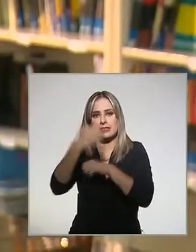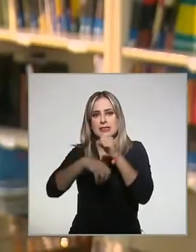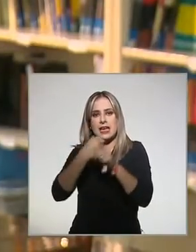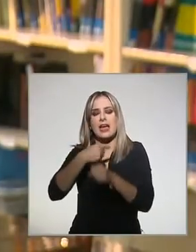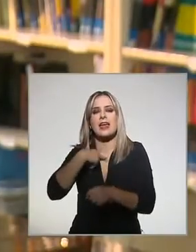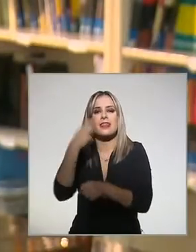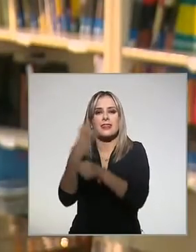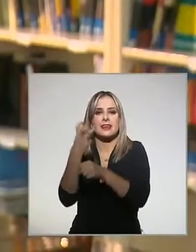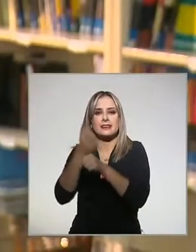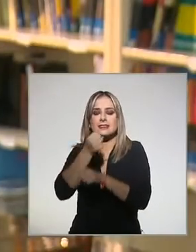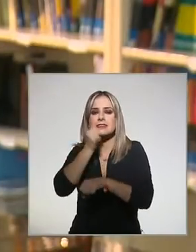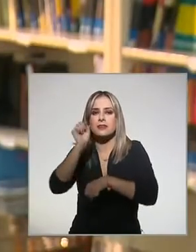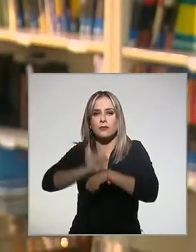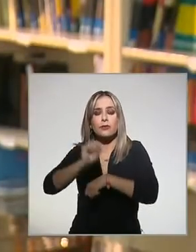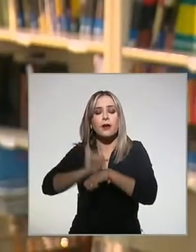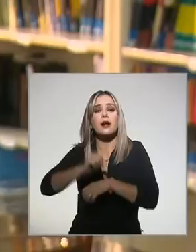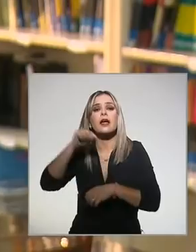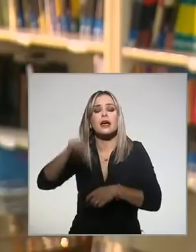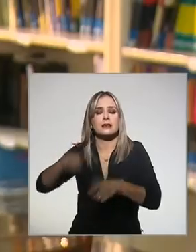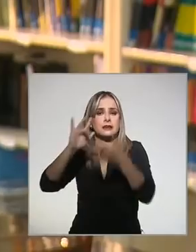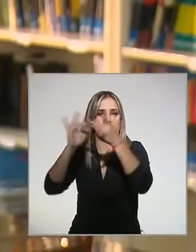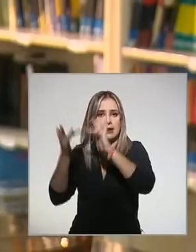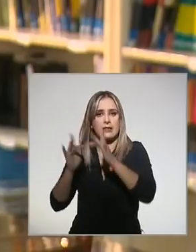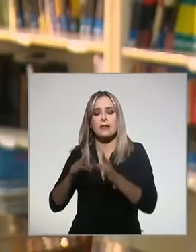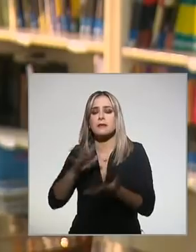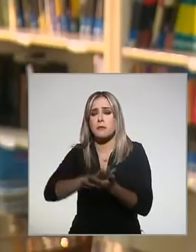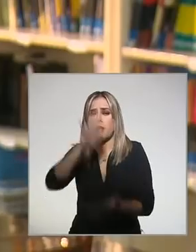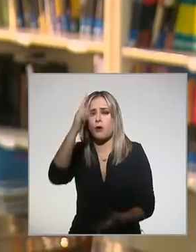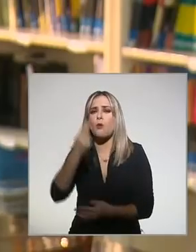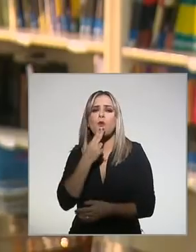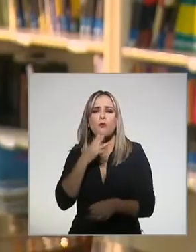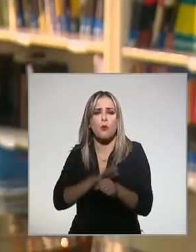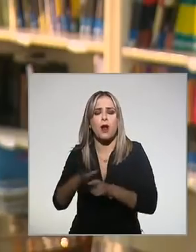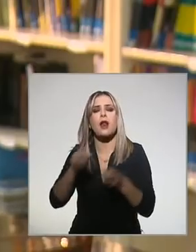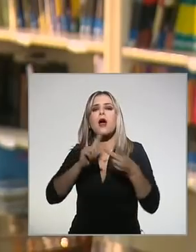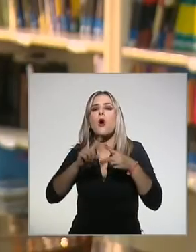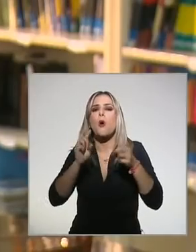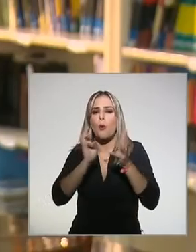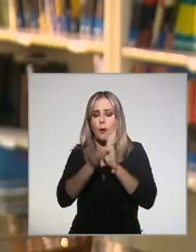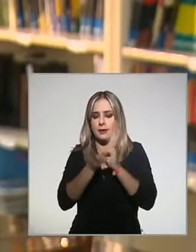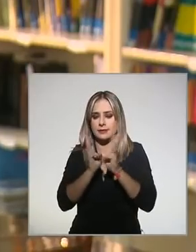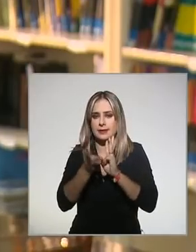tercero. Las redes sociales que utilizo son WhatsApp,